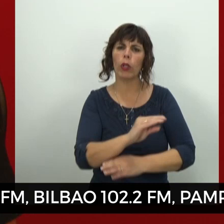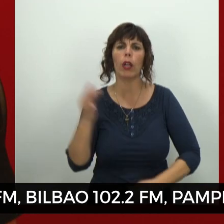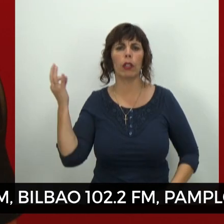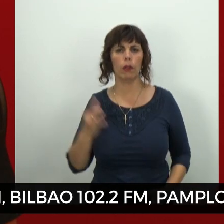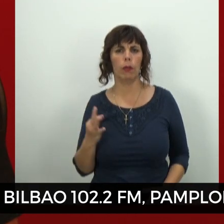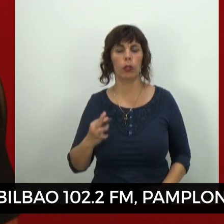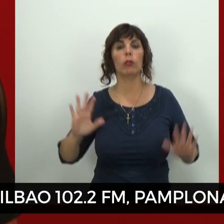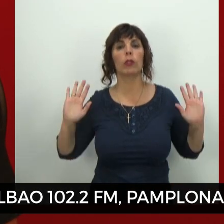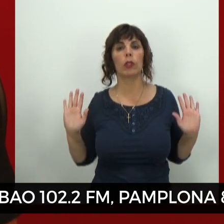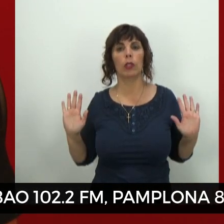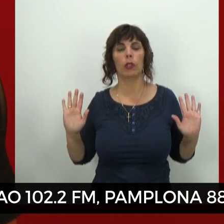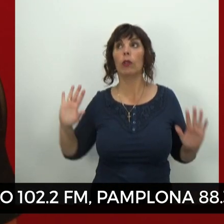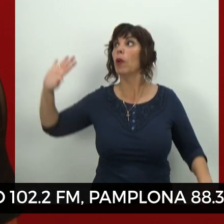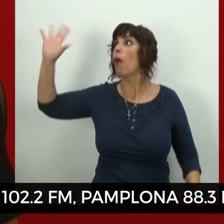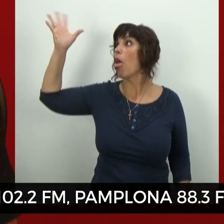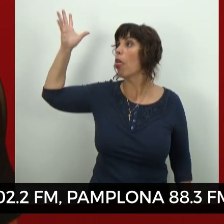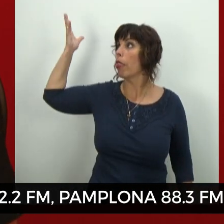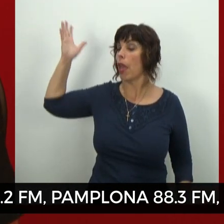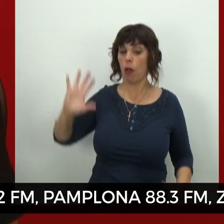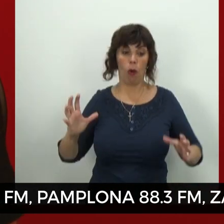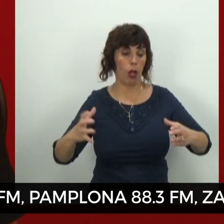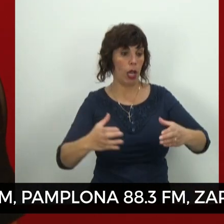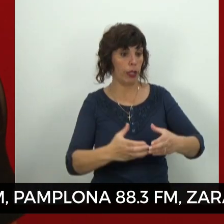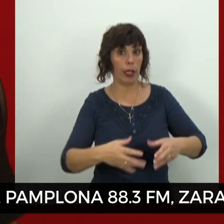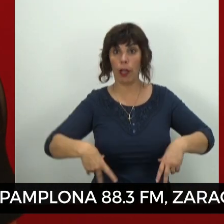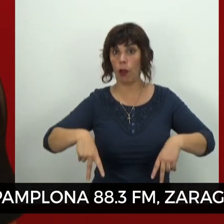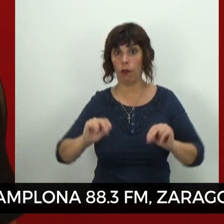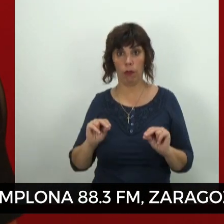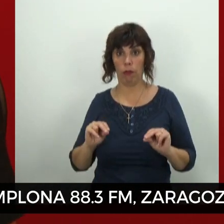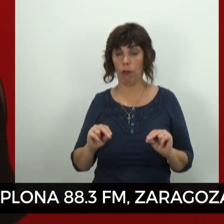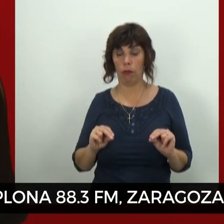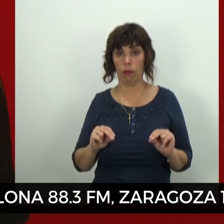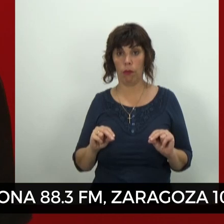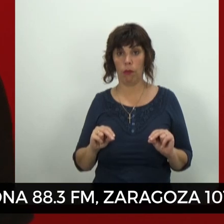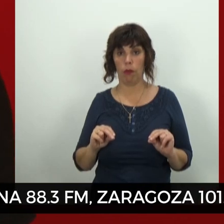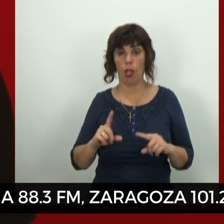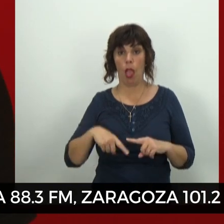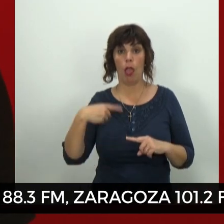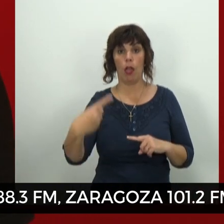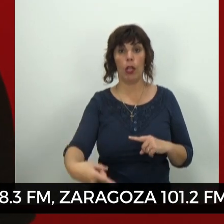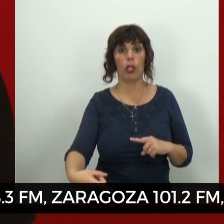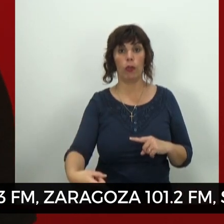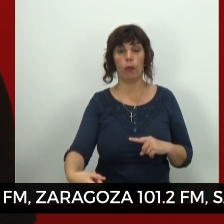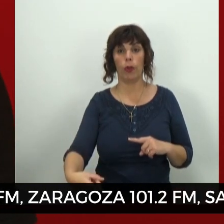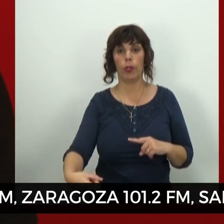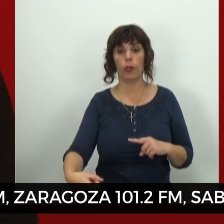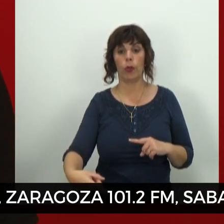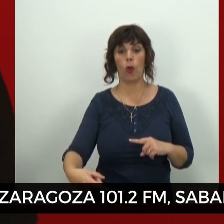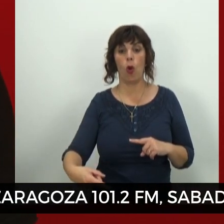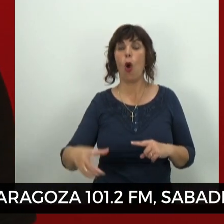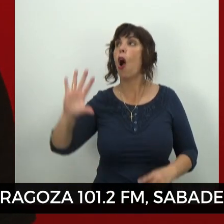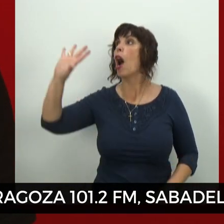Pero el cielo y la tierra pasarán, y entonces habrá un nuevo